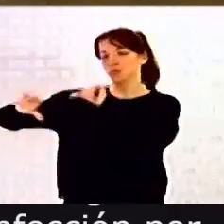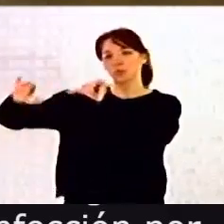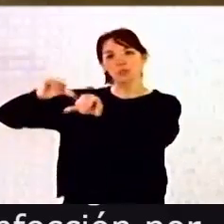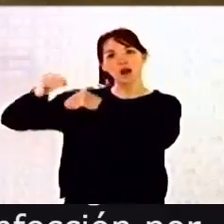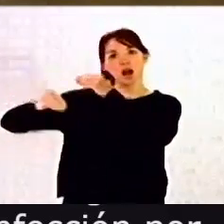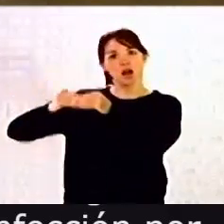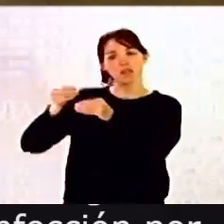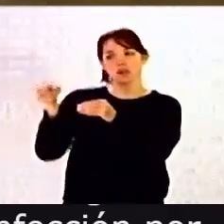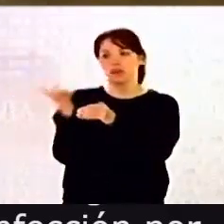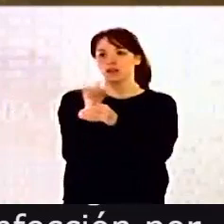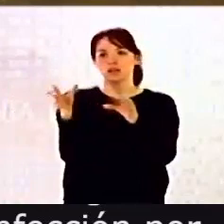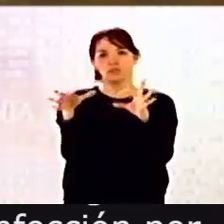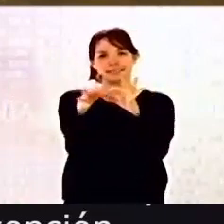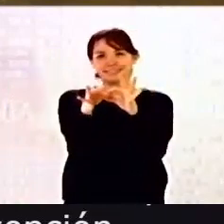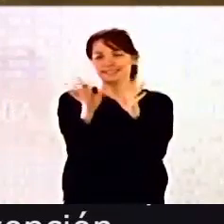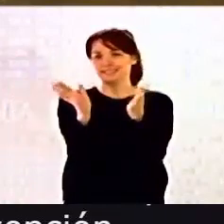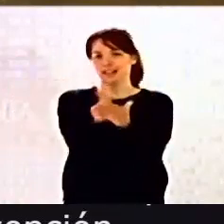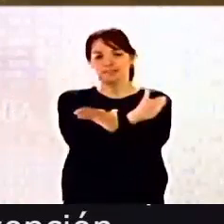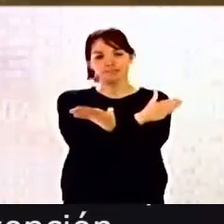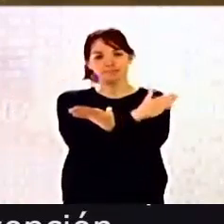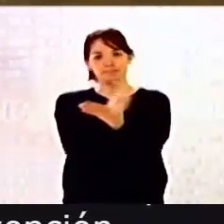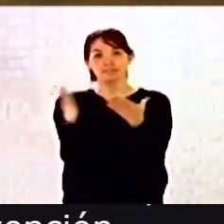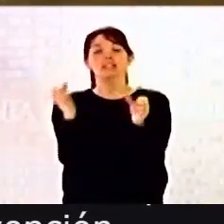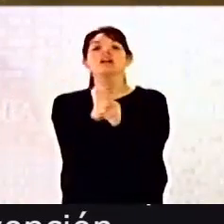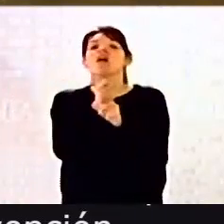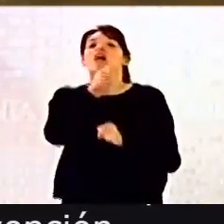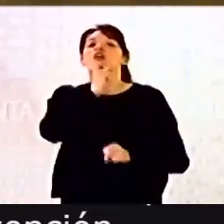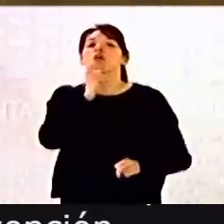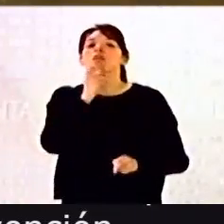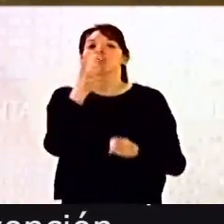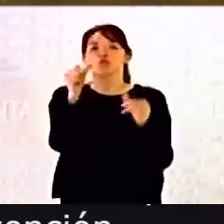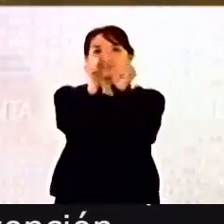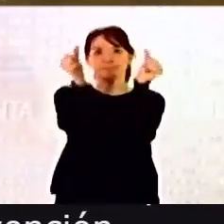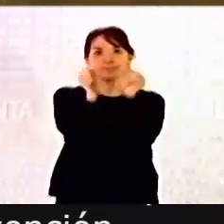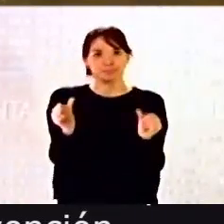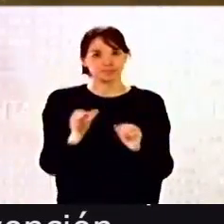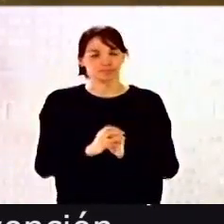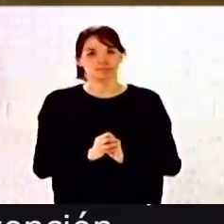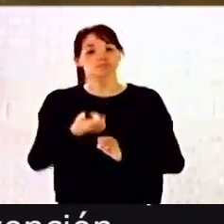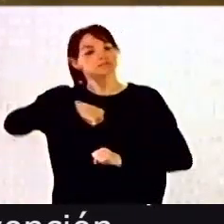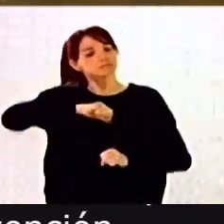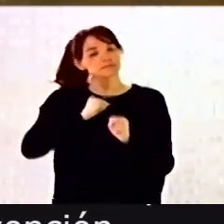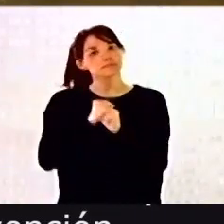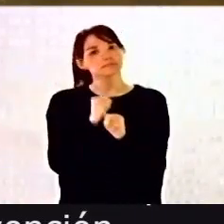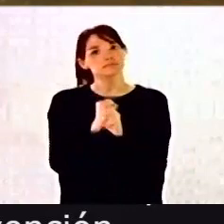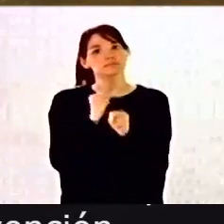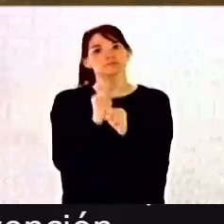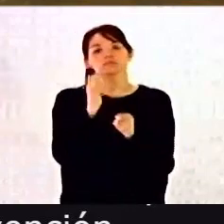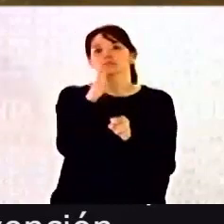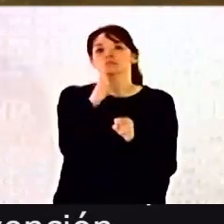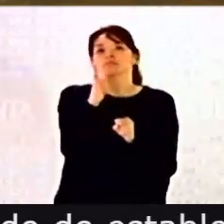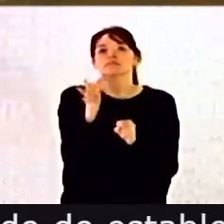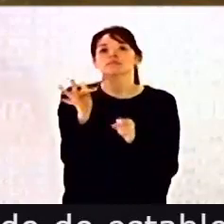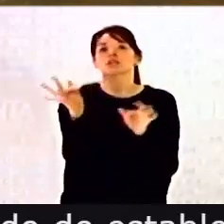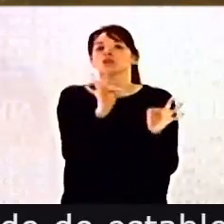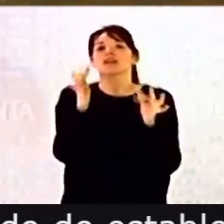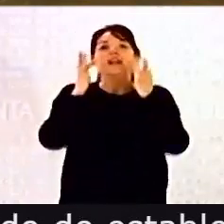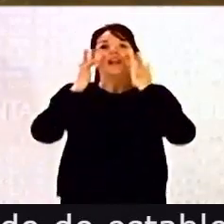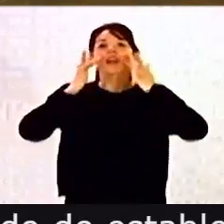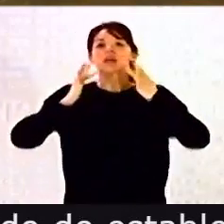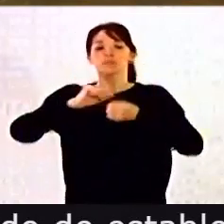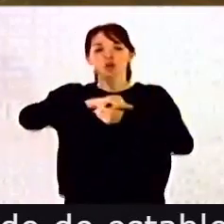Vamos a trabajar en dos sentidos. Vamos a trabajar en el sentido de establecer itinerarios limpios de